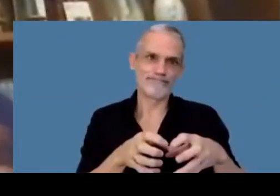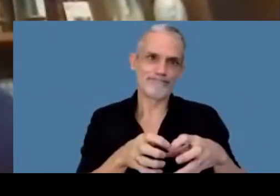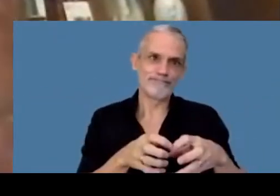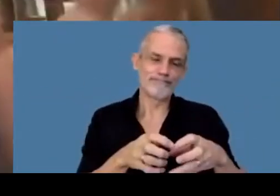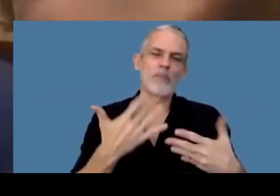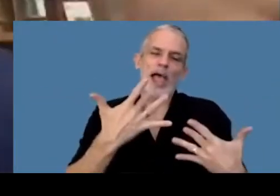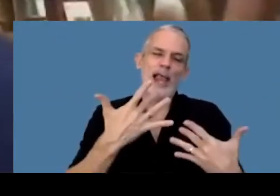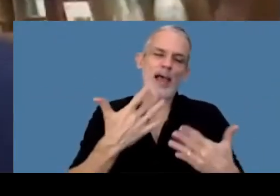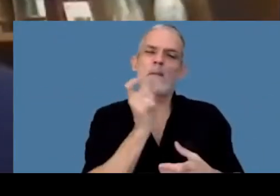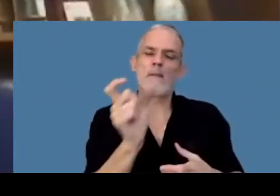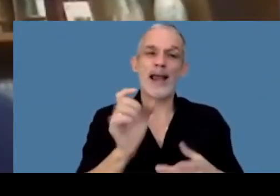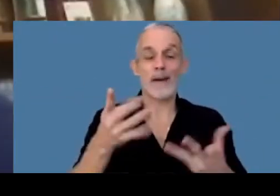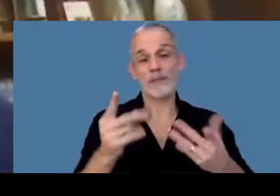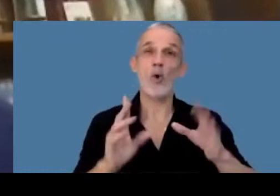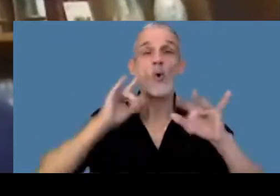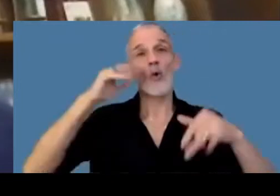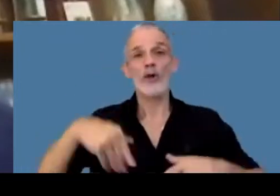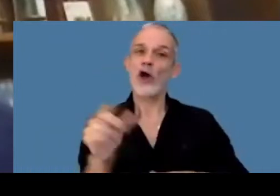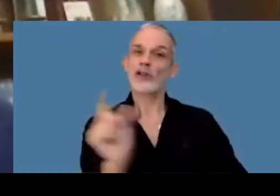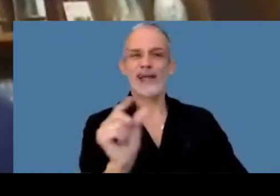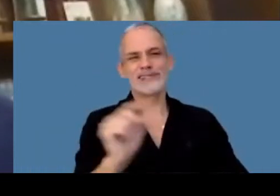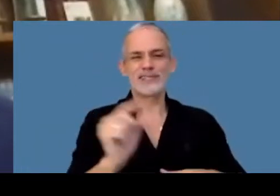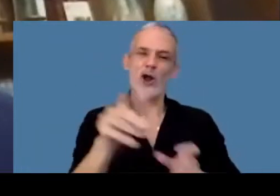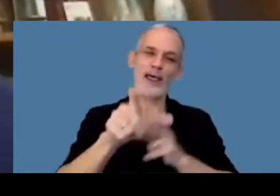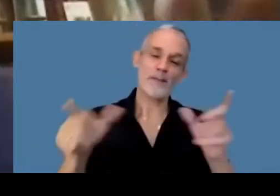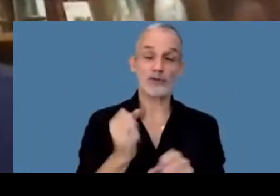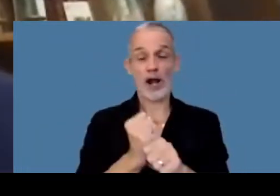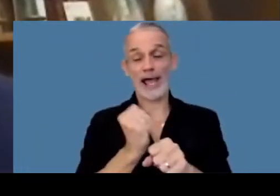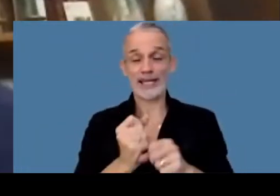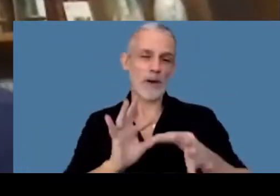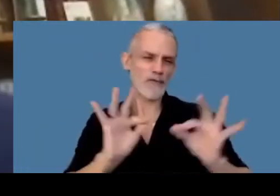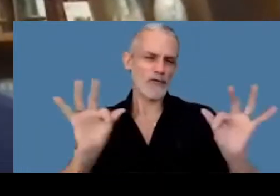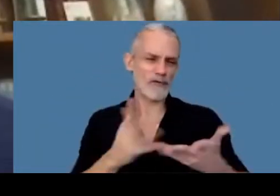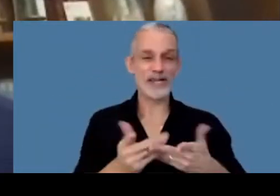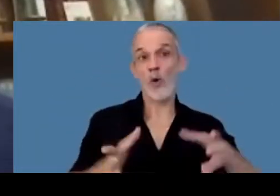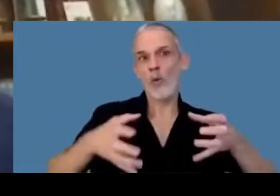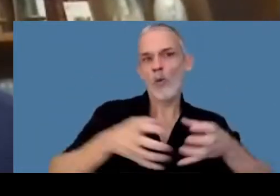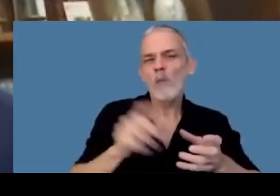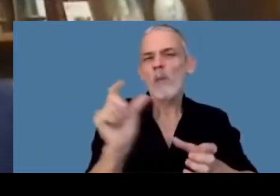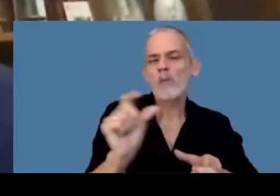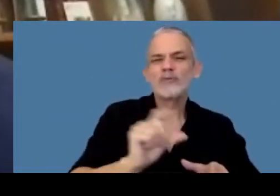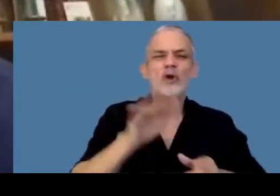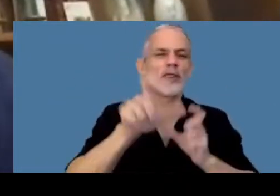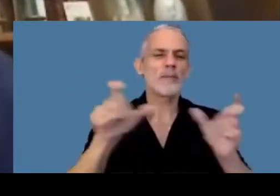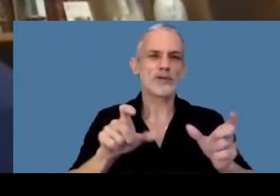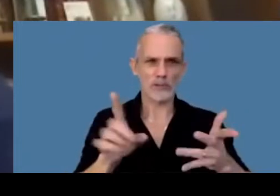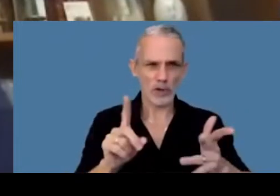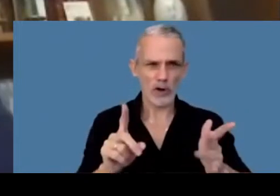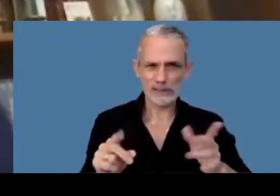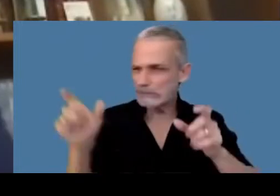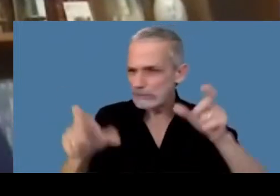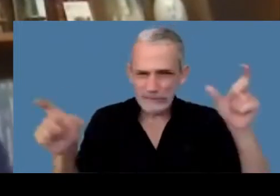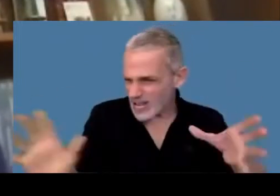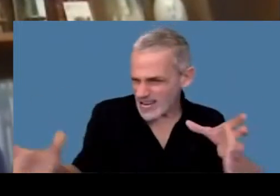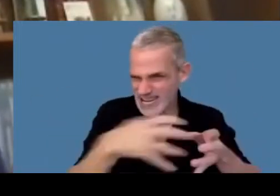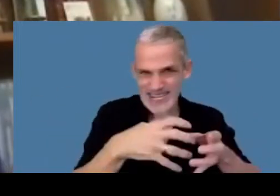¿no? Una unión transitoria de trabajadores, un agrupamiento transitorio, pero una de las